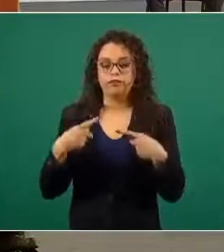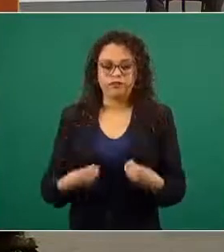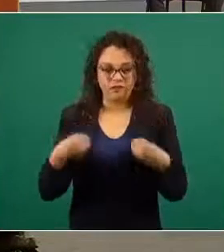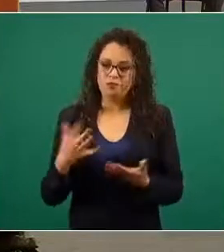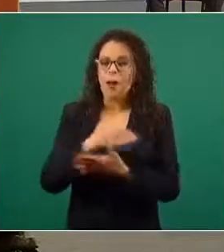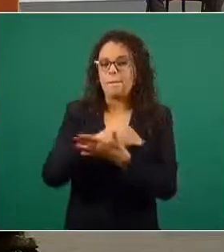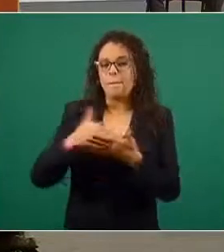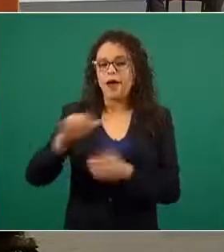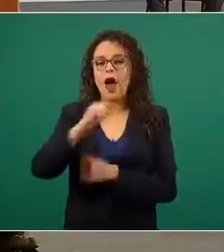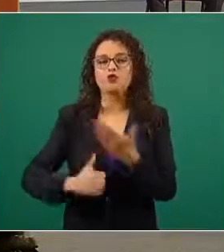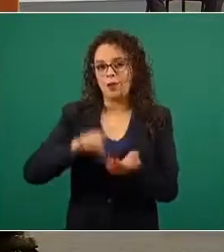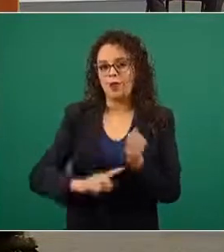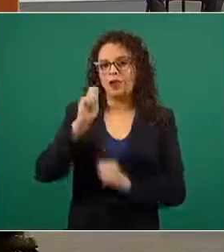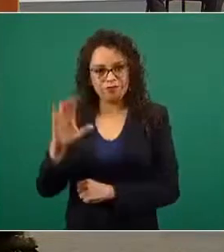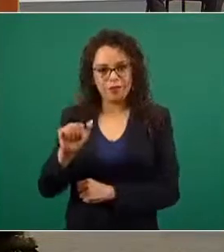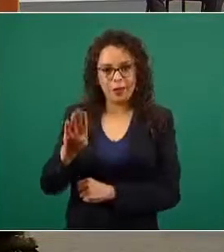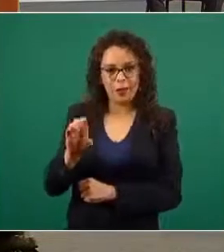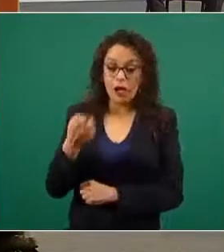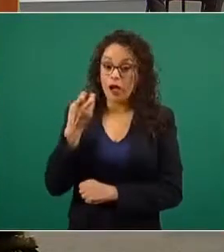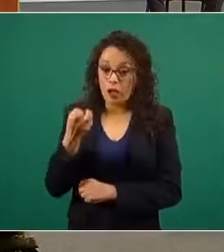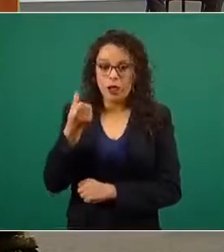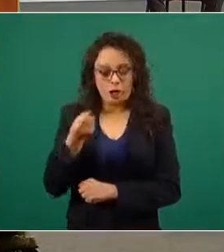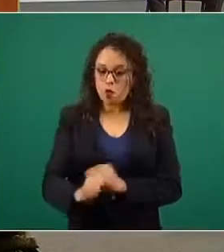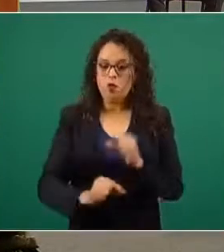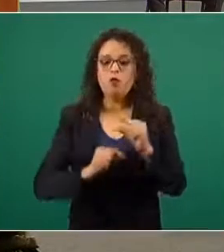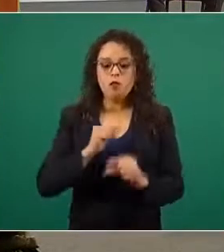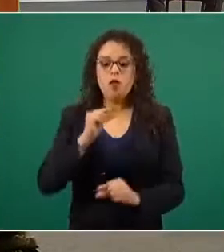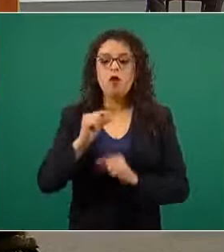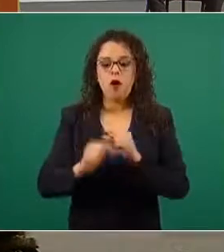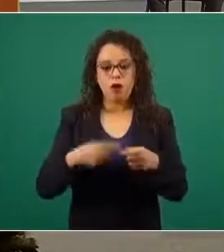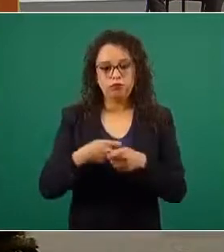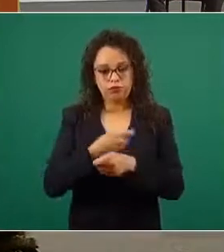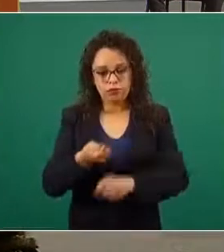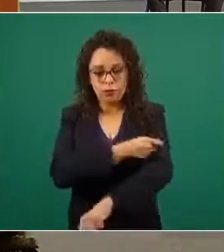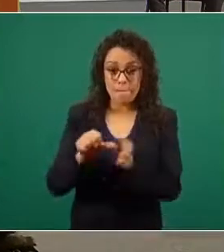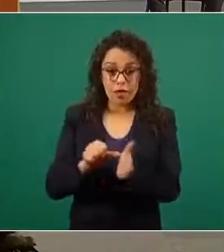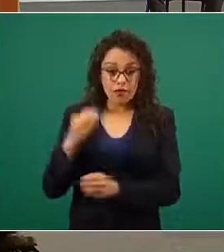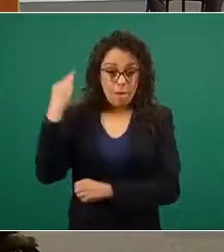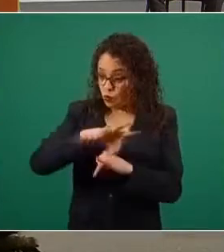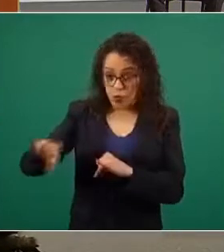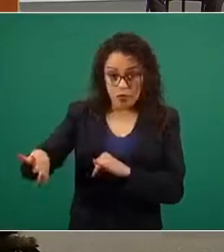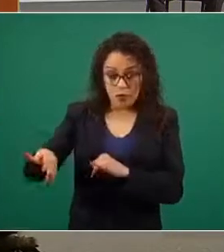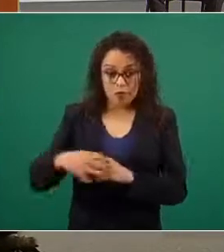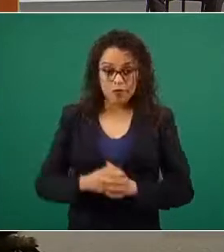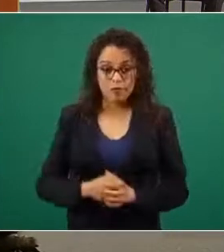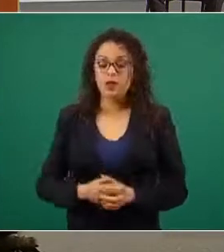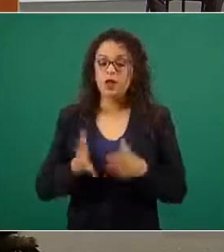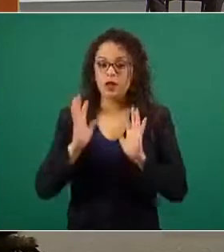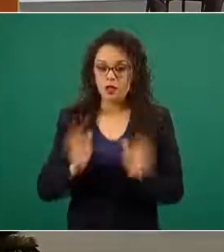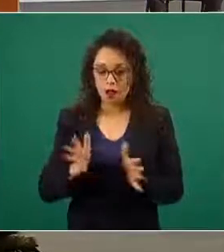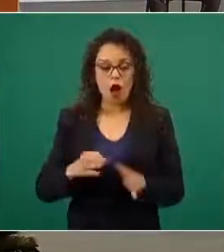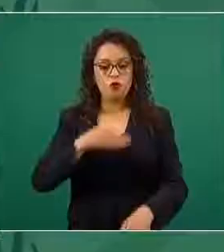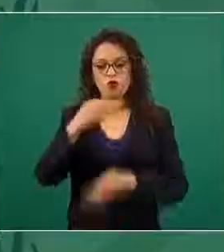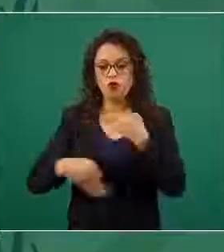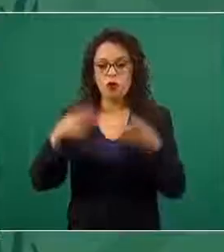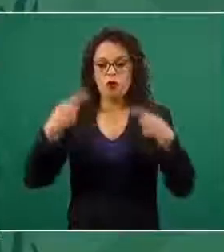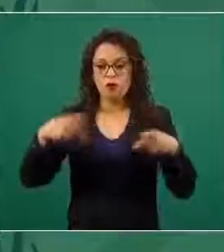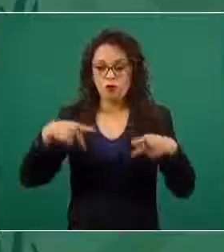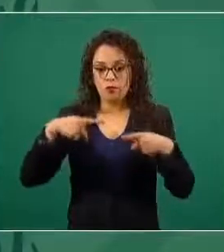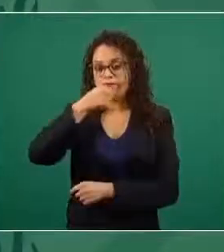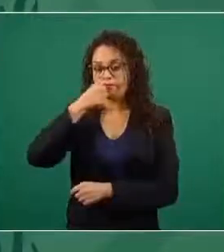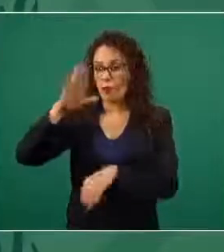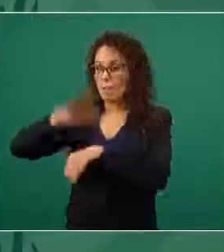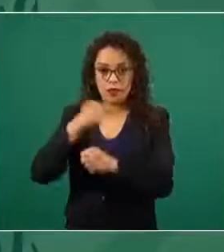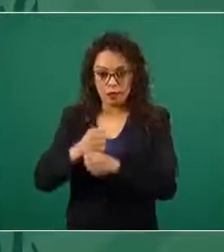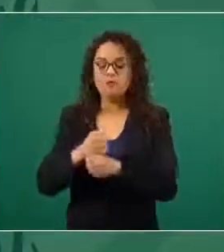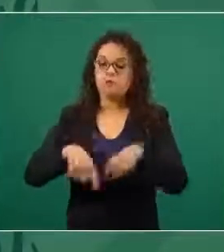ciudades medias, cabeceras municipales. Y así vamos a ir avanzando hasta que a finales de marzo tengamos vacunados a todos los adultos mayores de 60